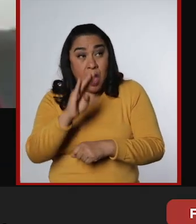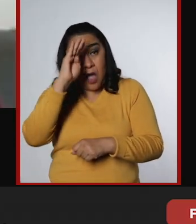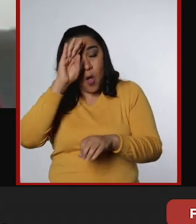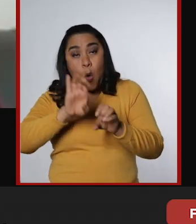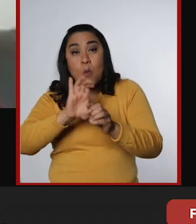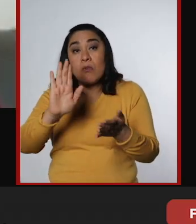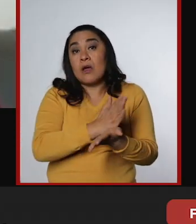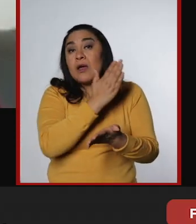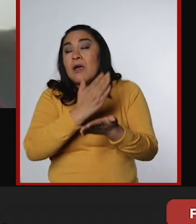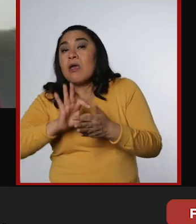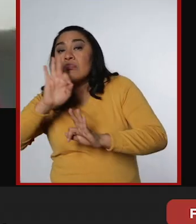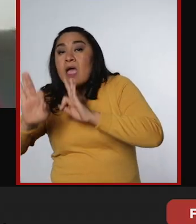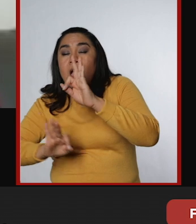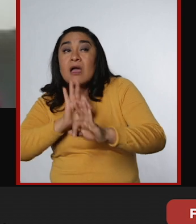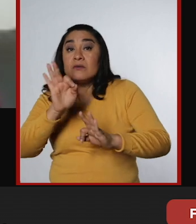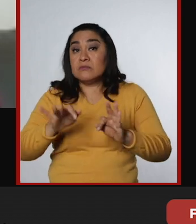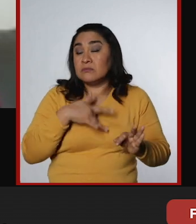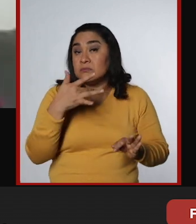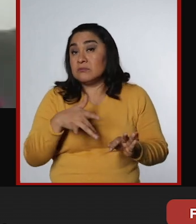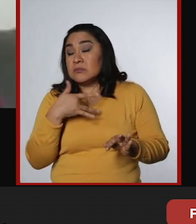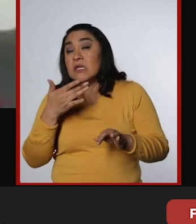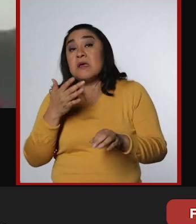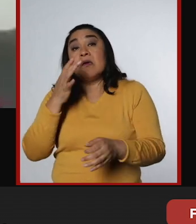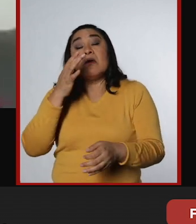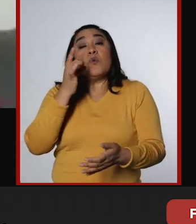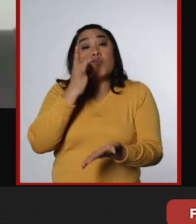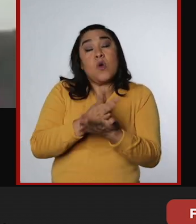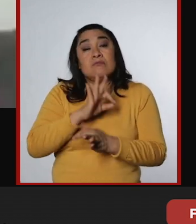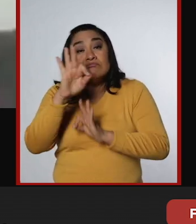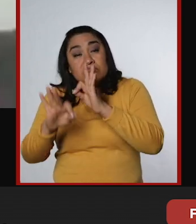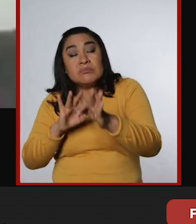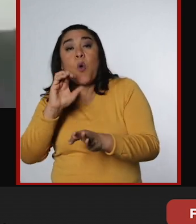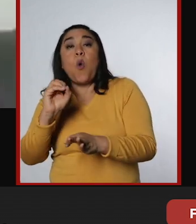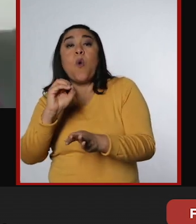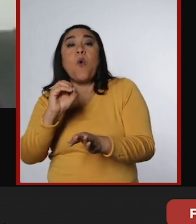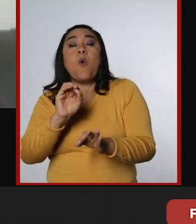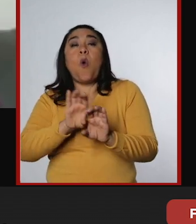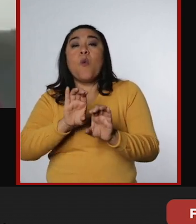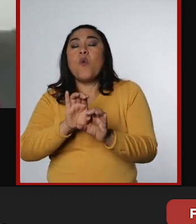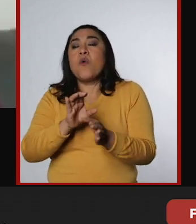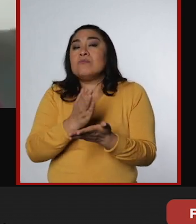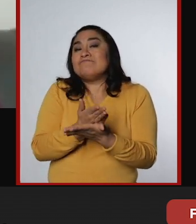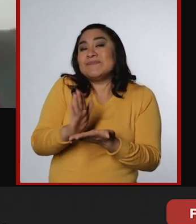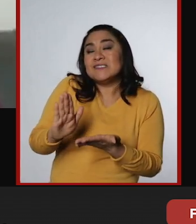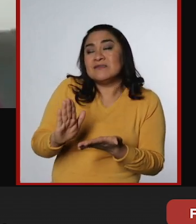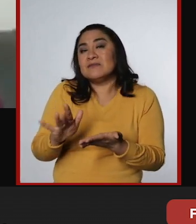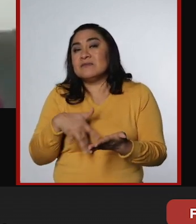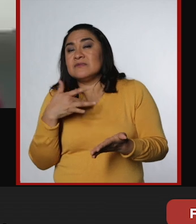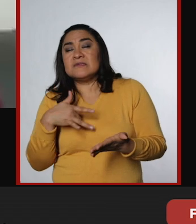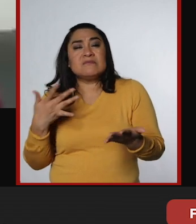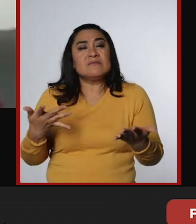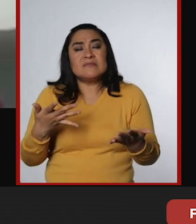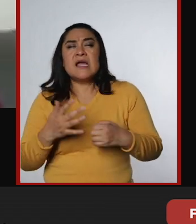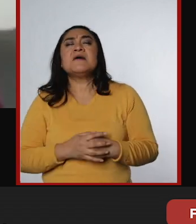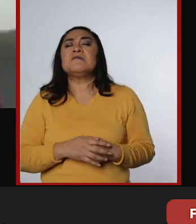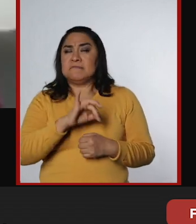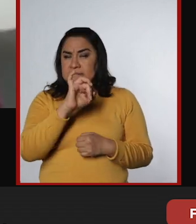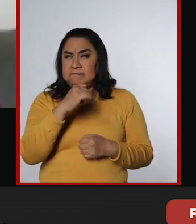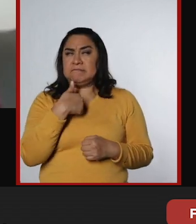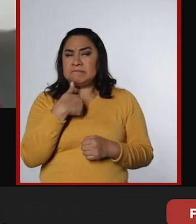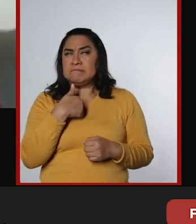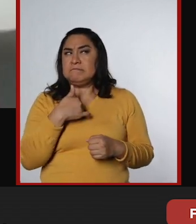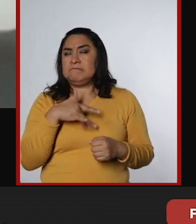tratos diferentes, prerrogativas, privilegios o exclusiones. Sí, nosotros tenemos muy